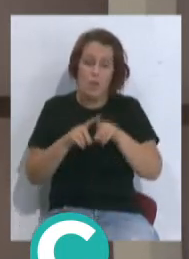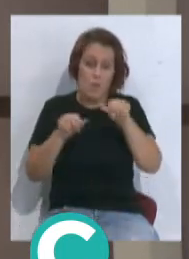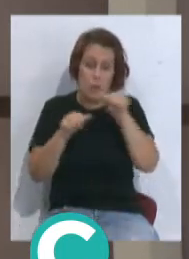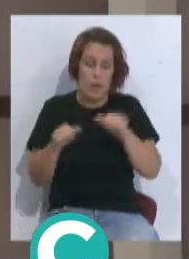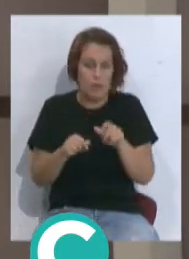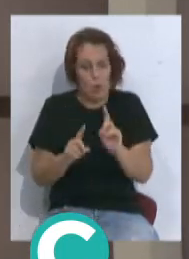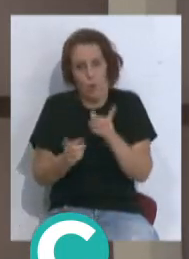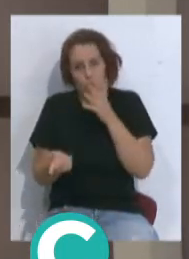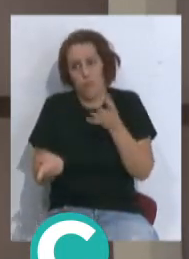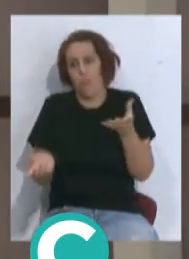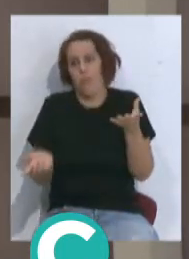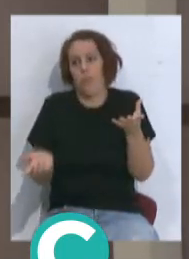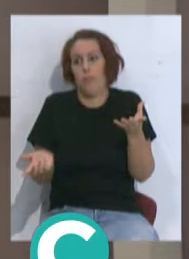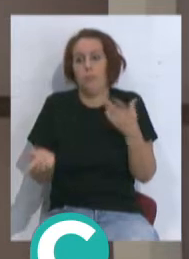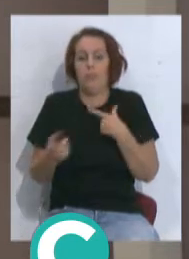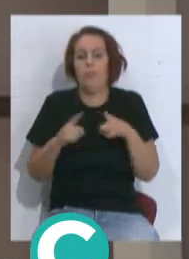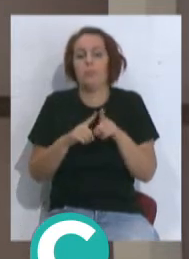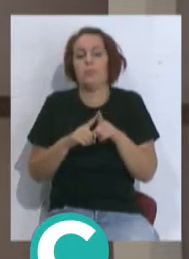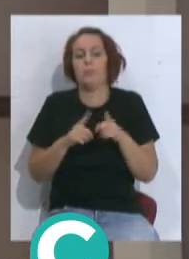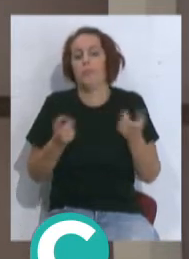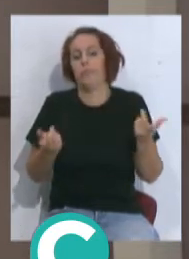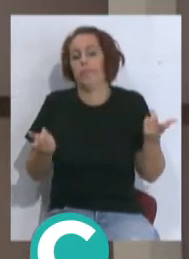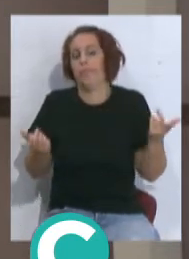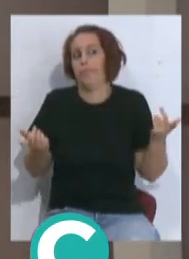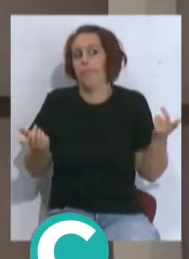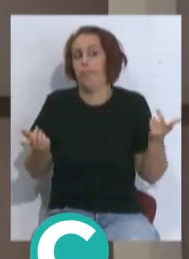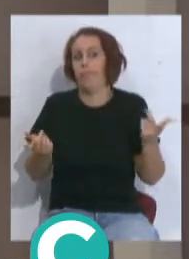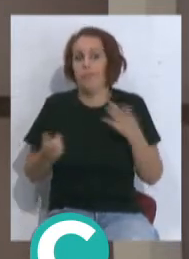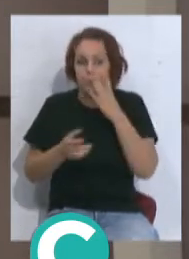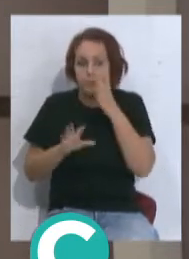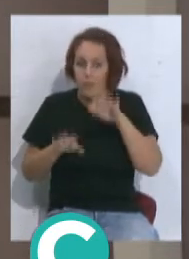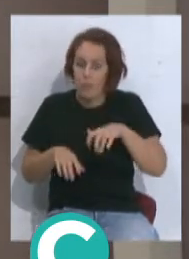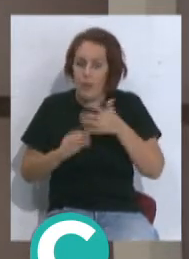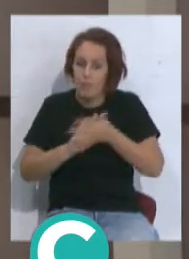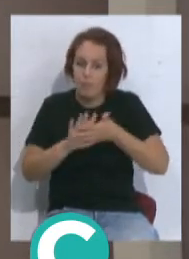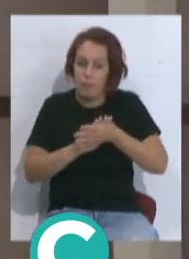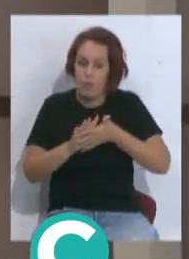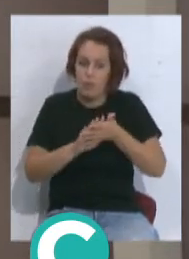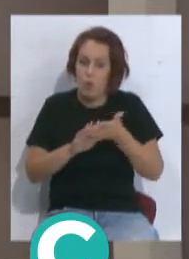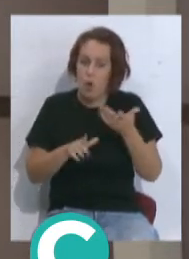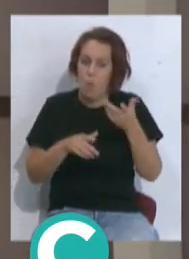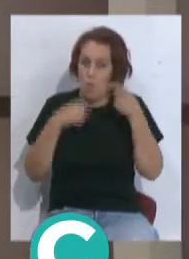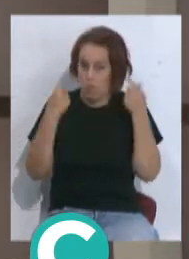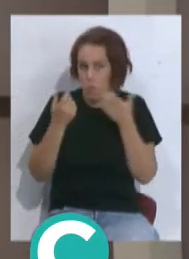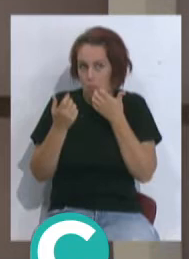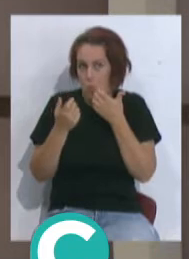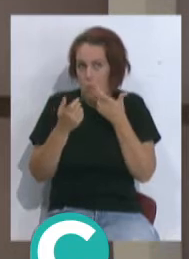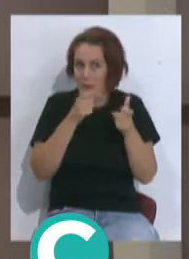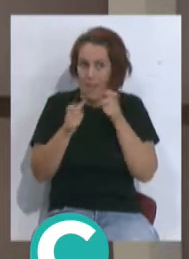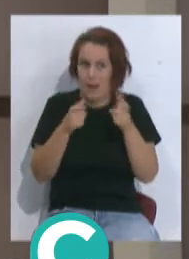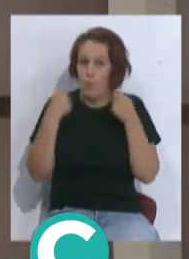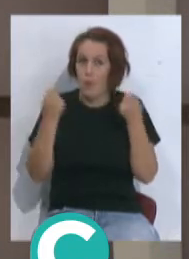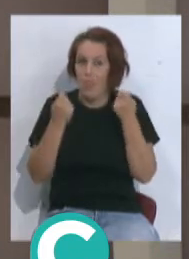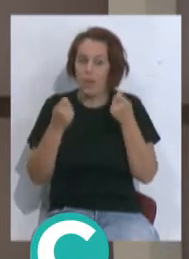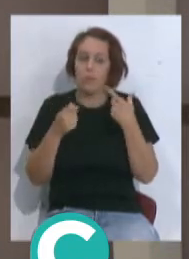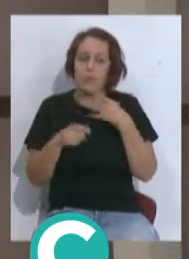por ser el más, no me voy a romper lanza, pero tiene un, vamos a hablarlo en términos de marketing, ¿no? O de es